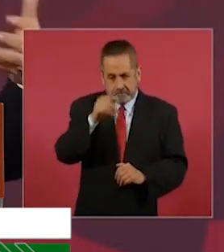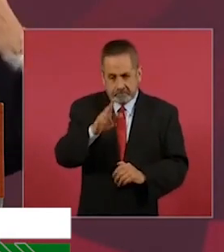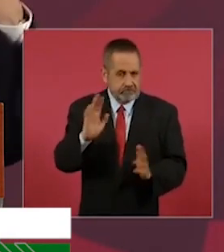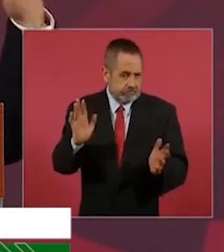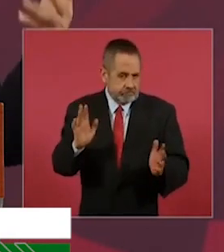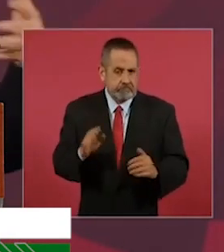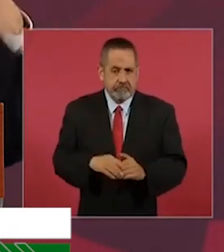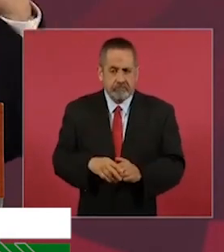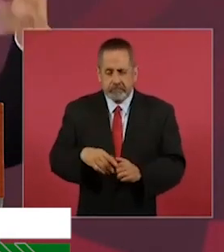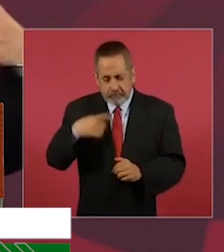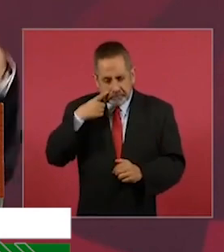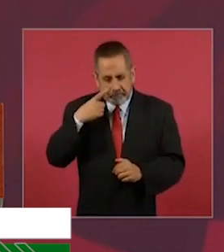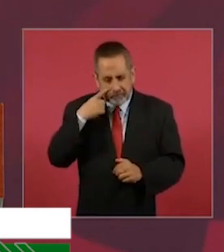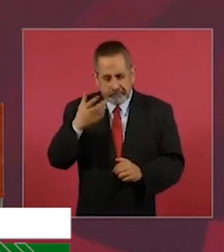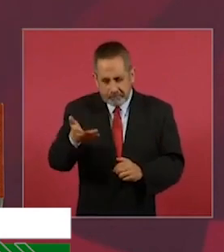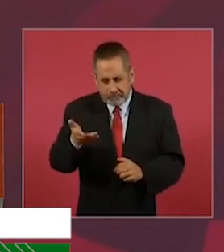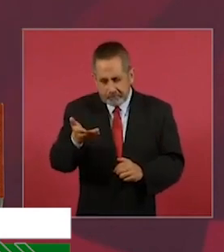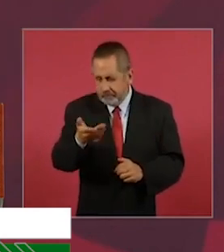vieron cuánta